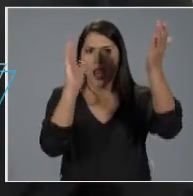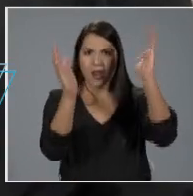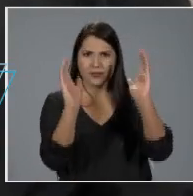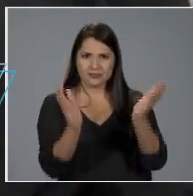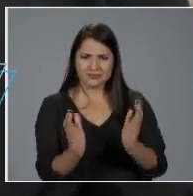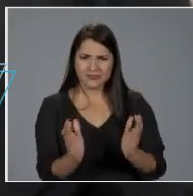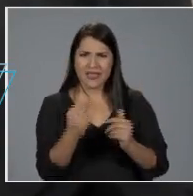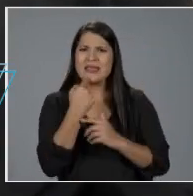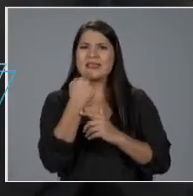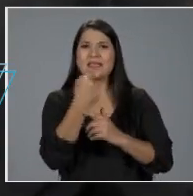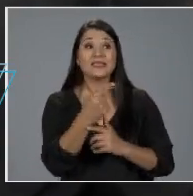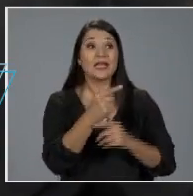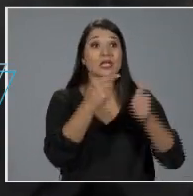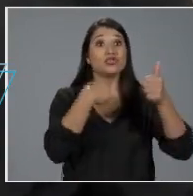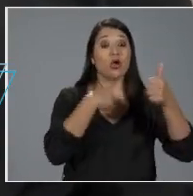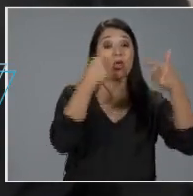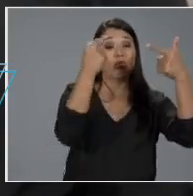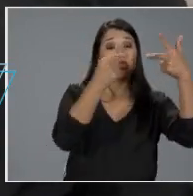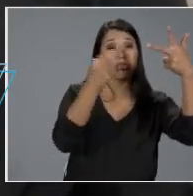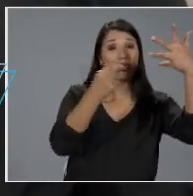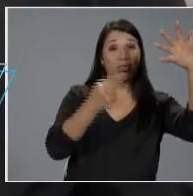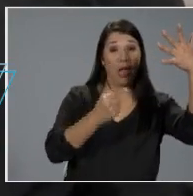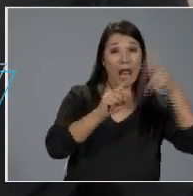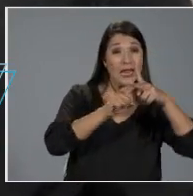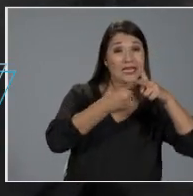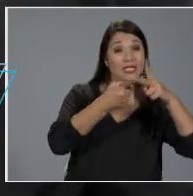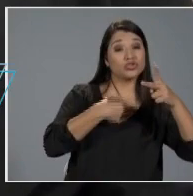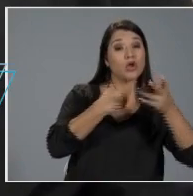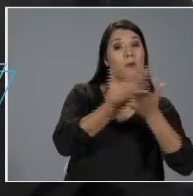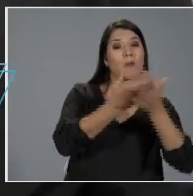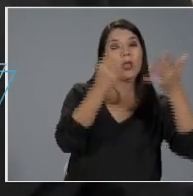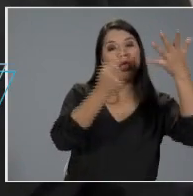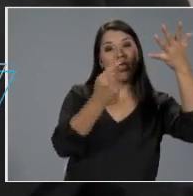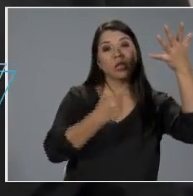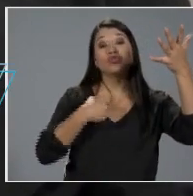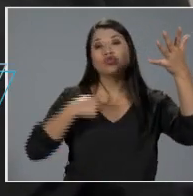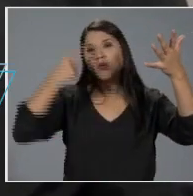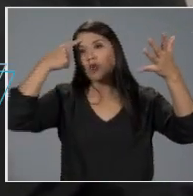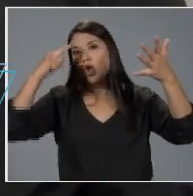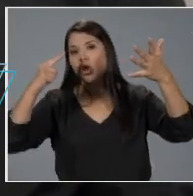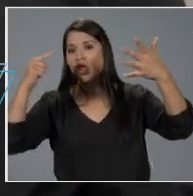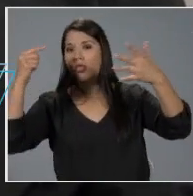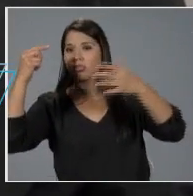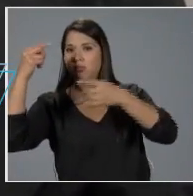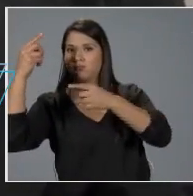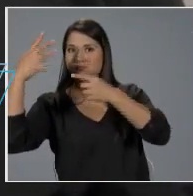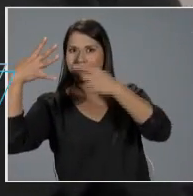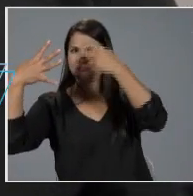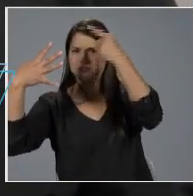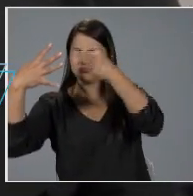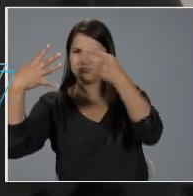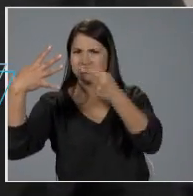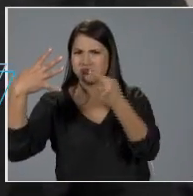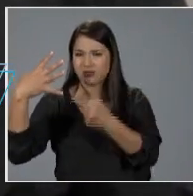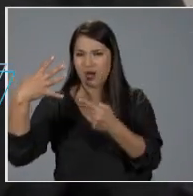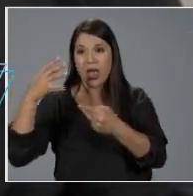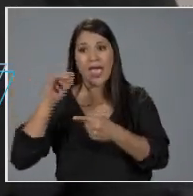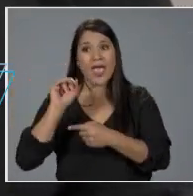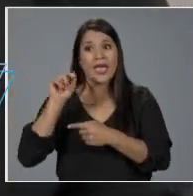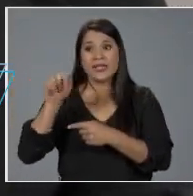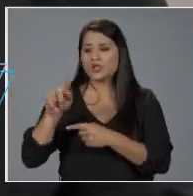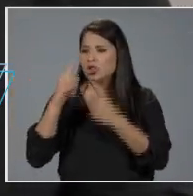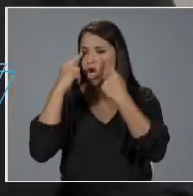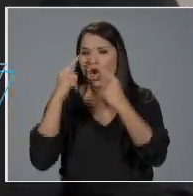bueno, esto no se pudo cumplir. Y este era el cambio, digamos, los cambios que se lograron hacer en cultura política,